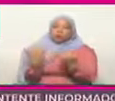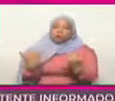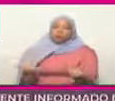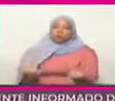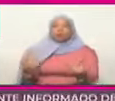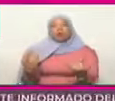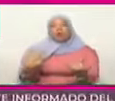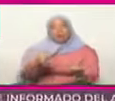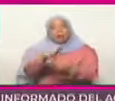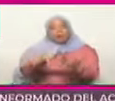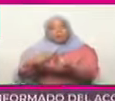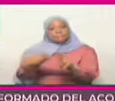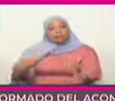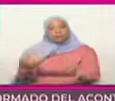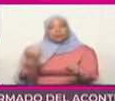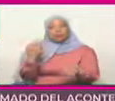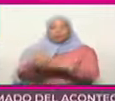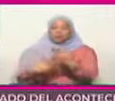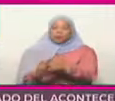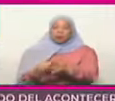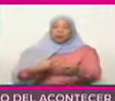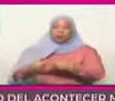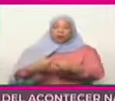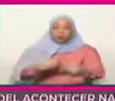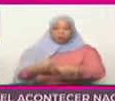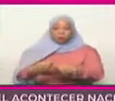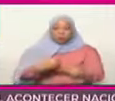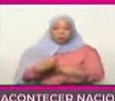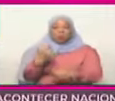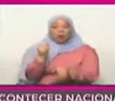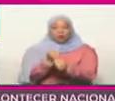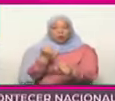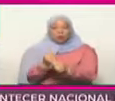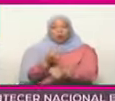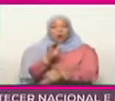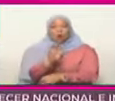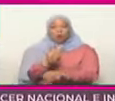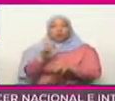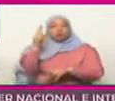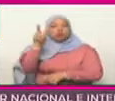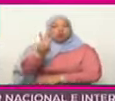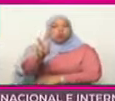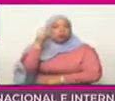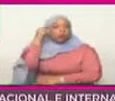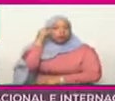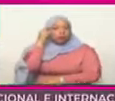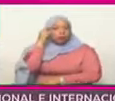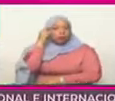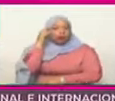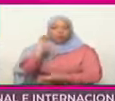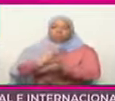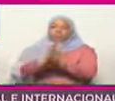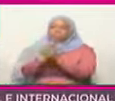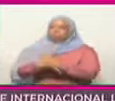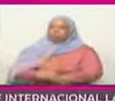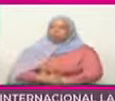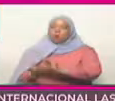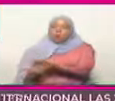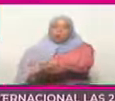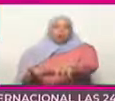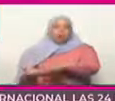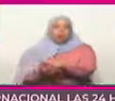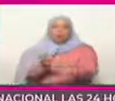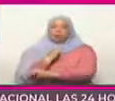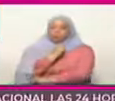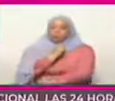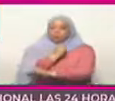mano la paz en tiempo récord. En 48 horas estaban derrotados los comanditos